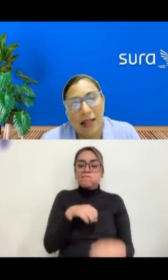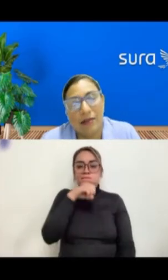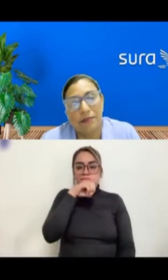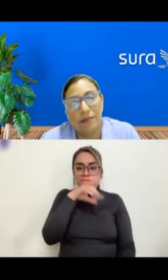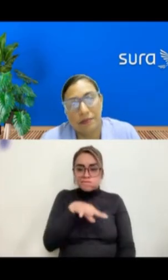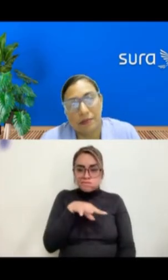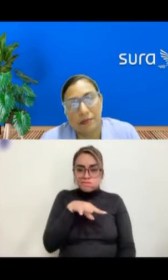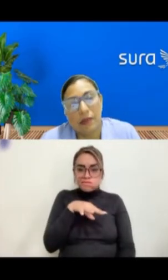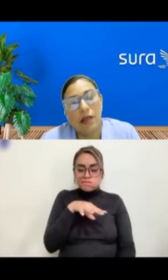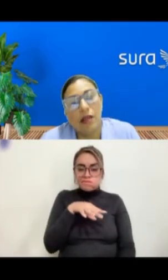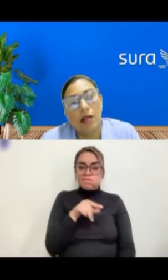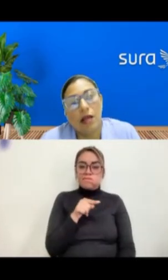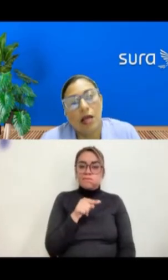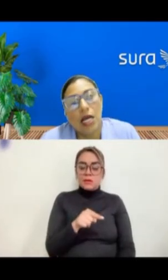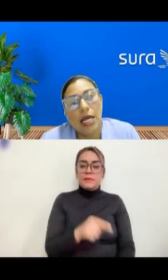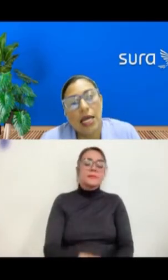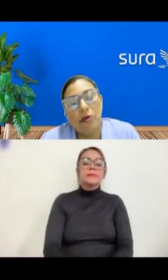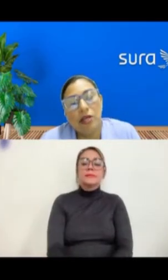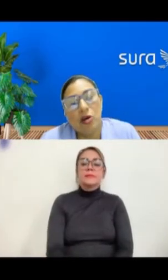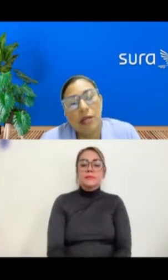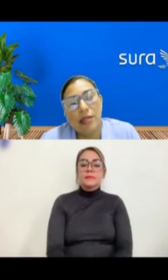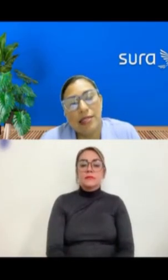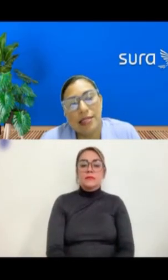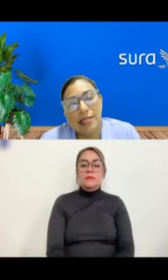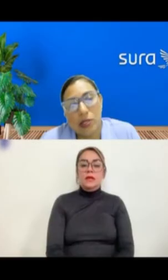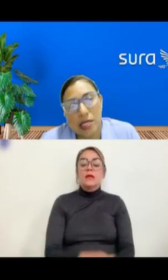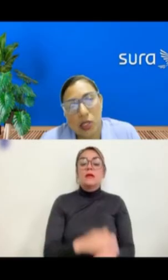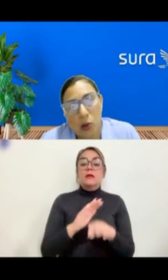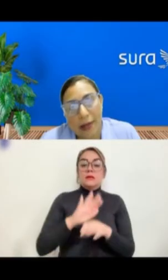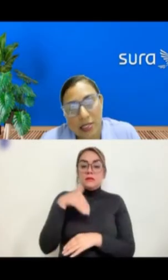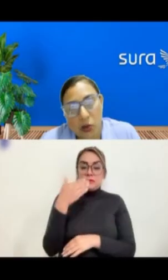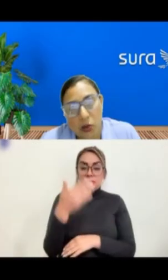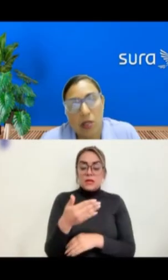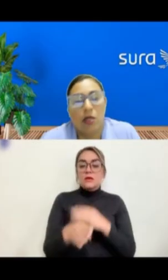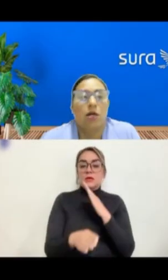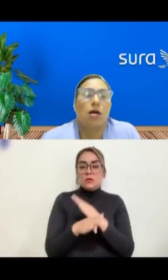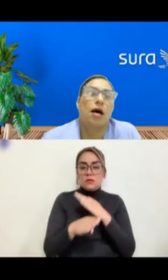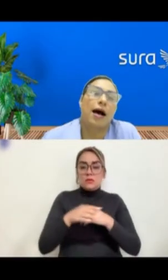la extremidad y posteriormente